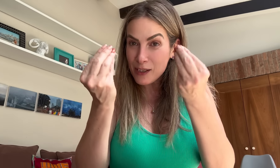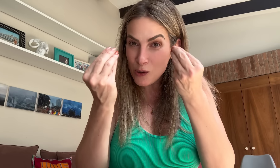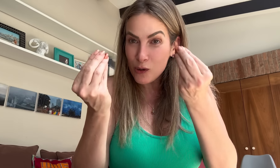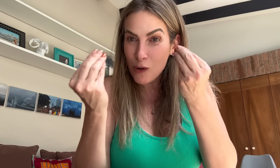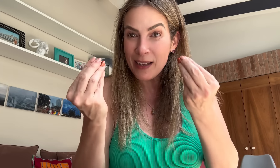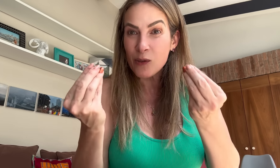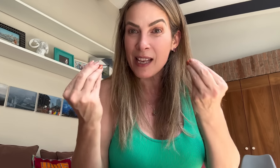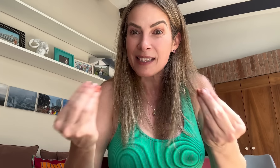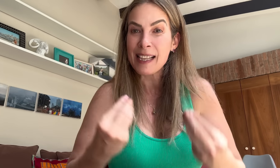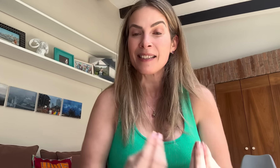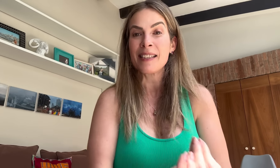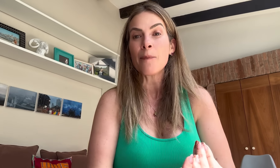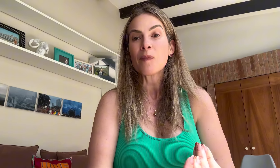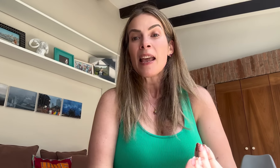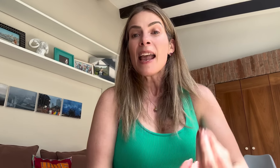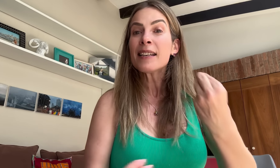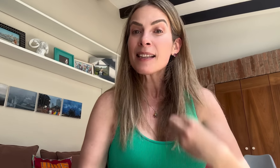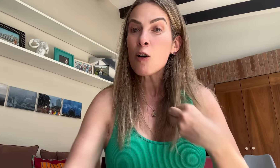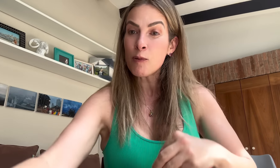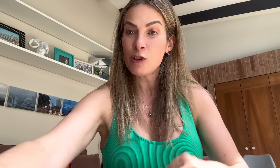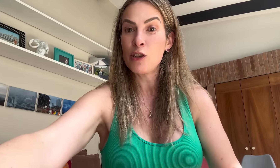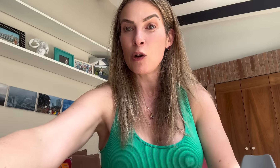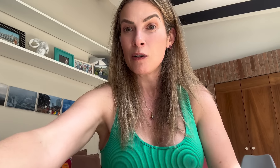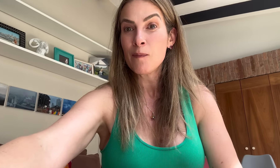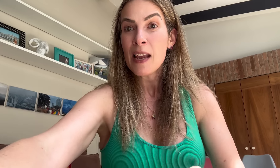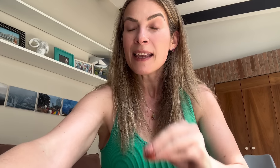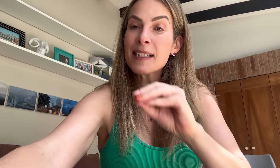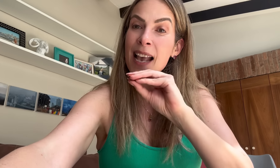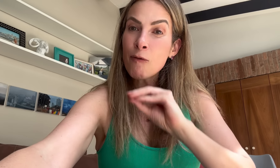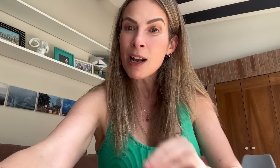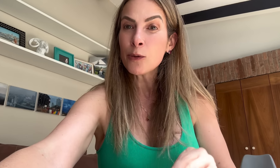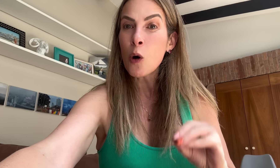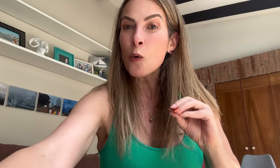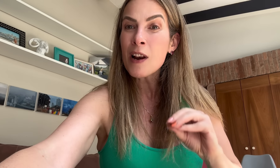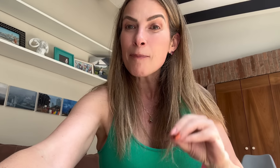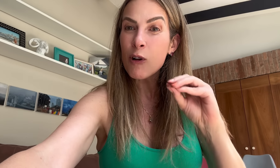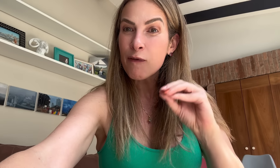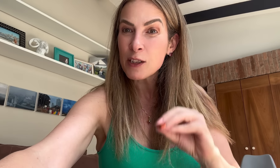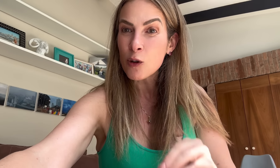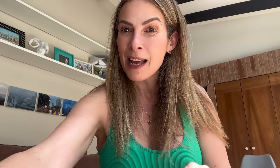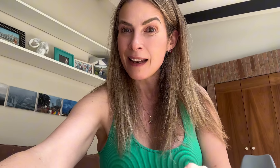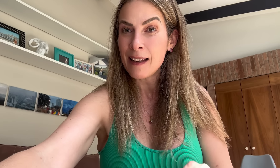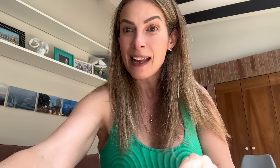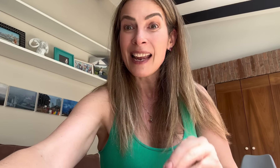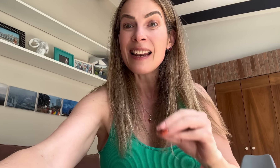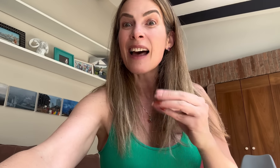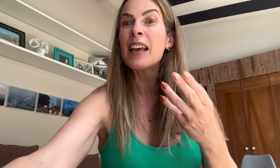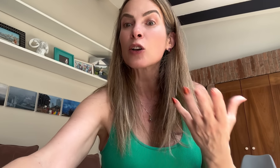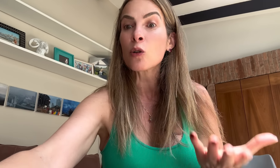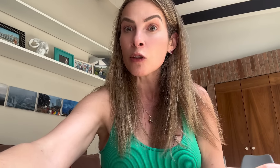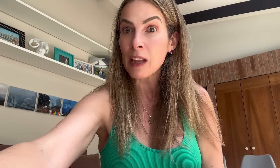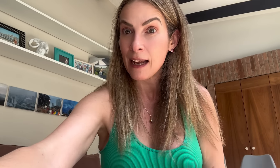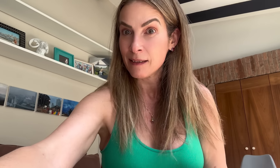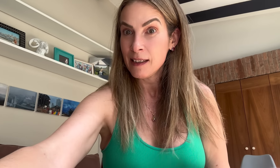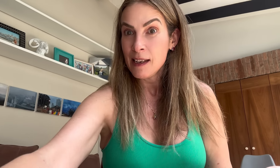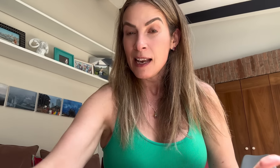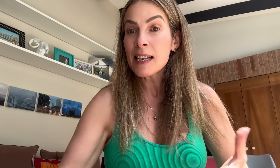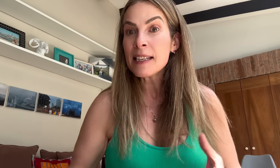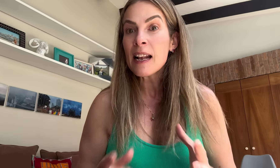a 18 años de distancia, esta oposición que se ha vuelto una profesional en la